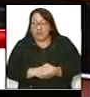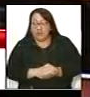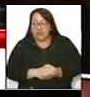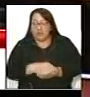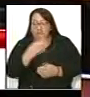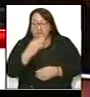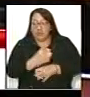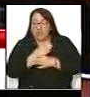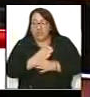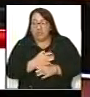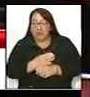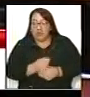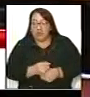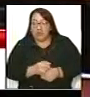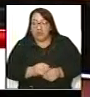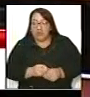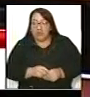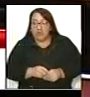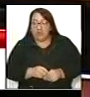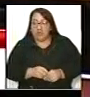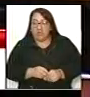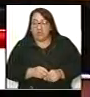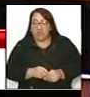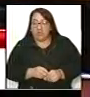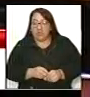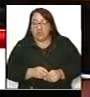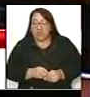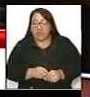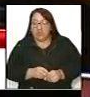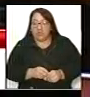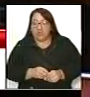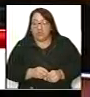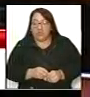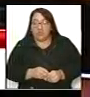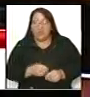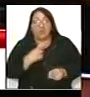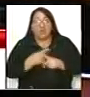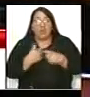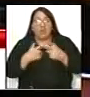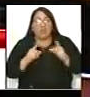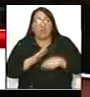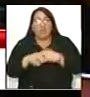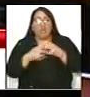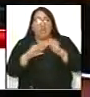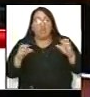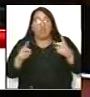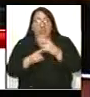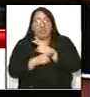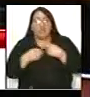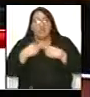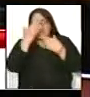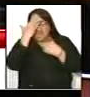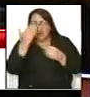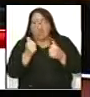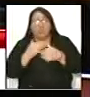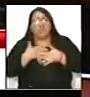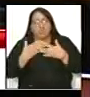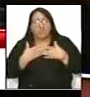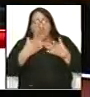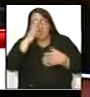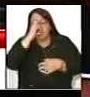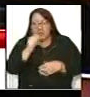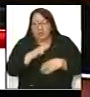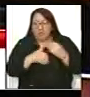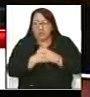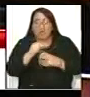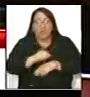siempre defendió la causa por la libertad del pueblo venezolano. Y saludamos con mucho gusto al embajador y a